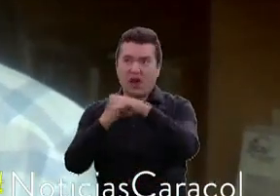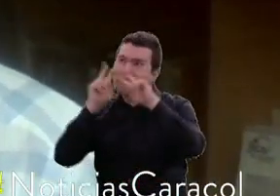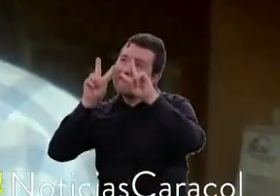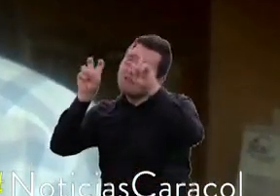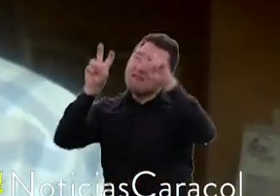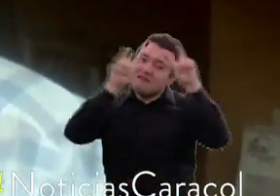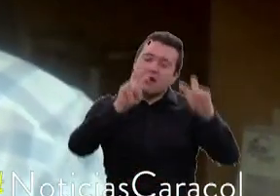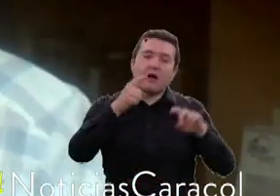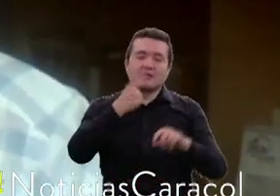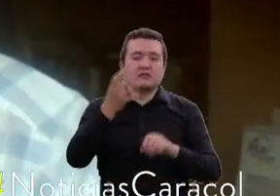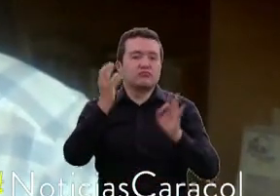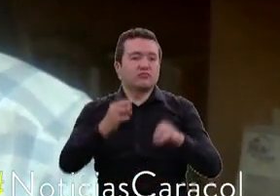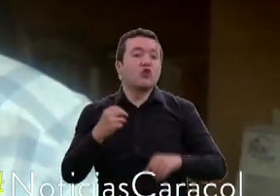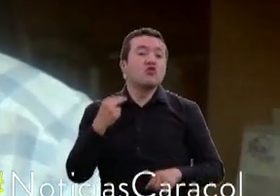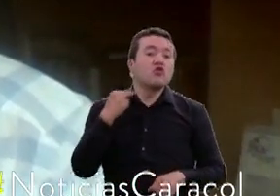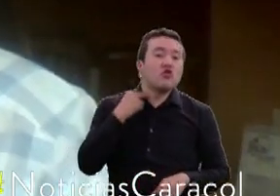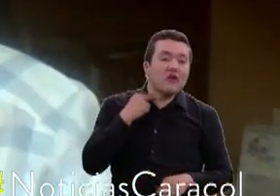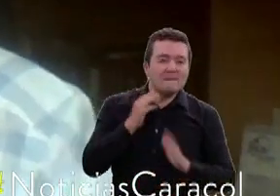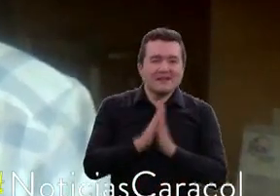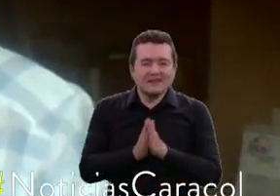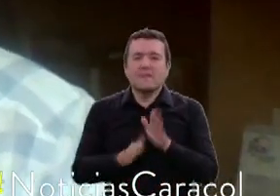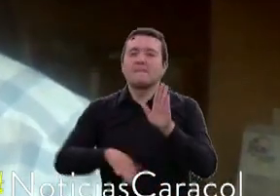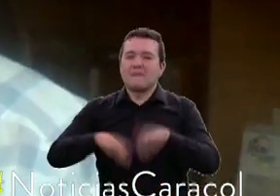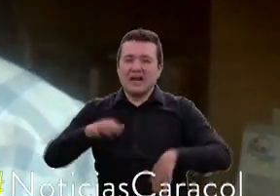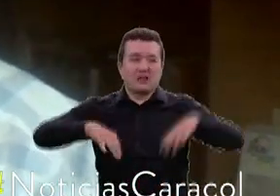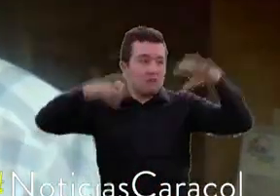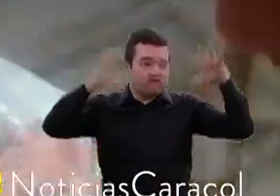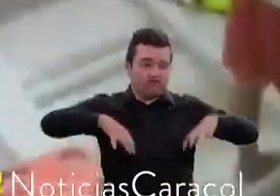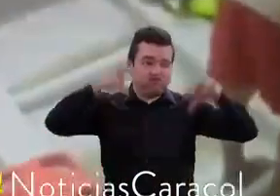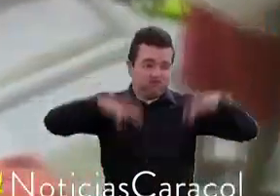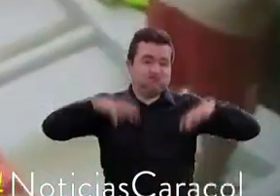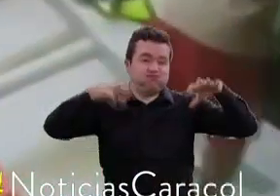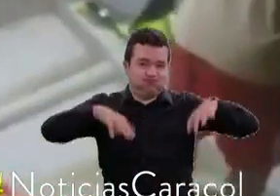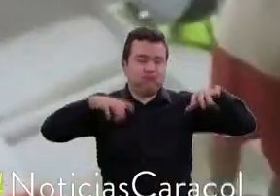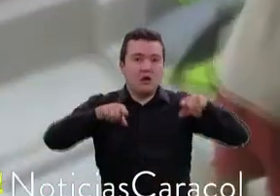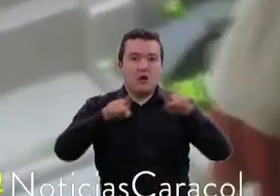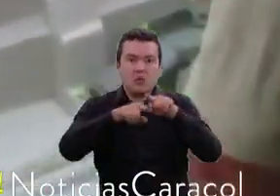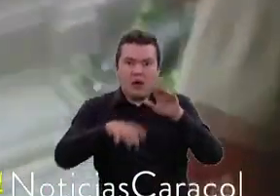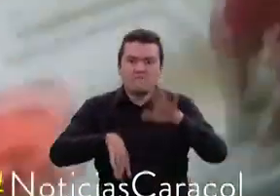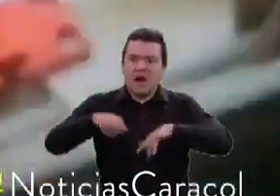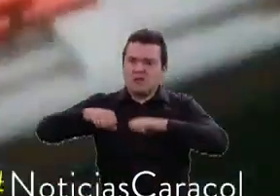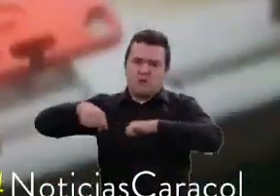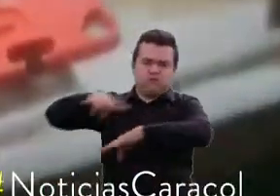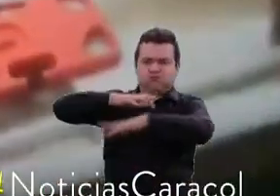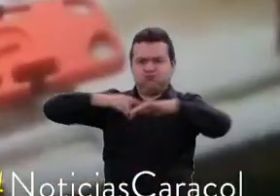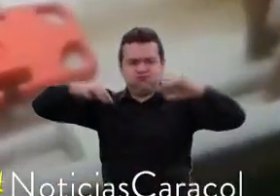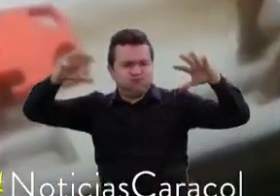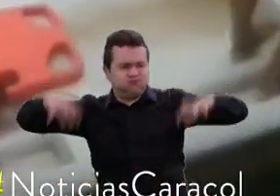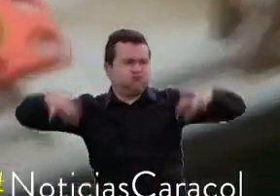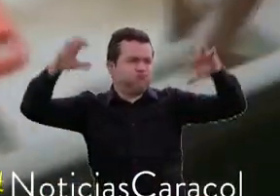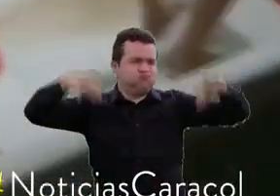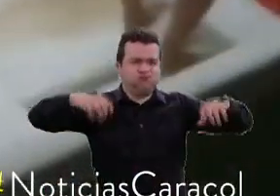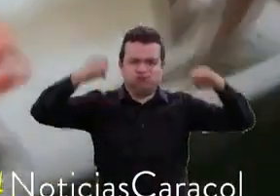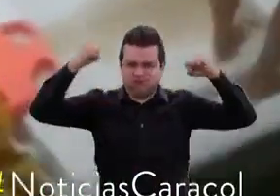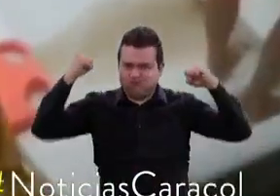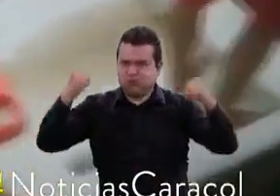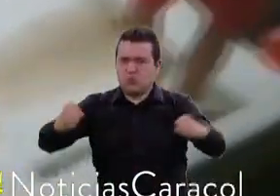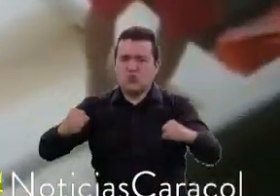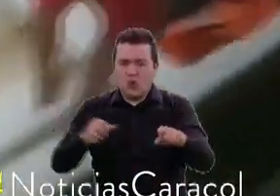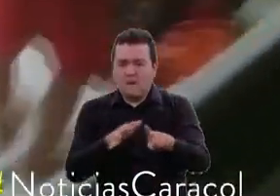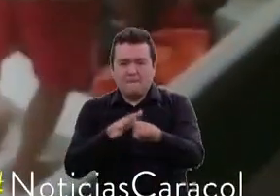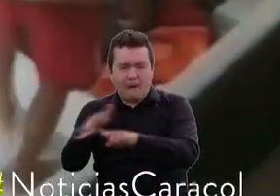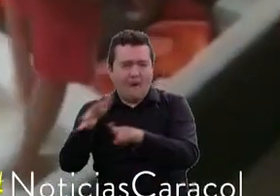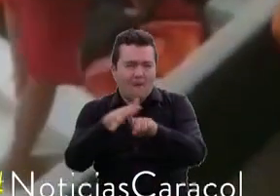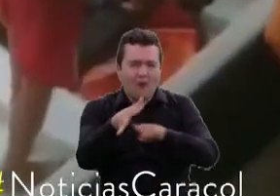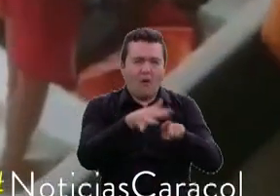y diciembre la Niña se encontrará en su fase de madurez, es decir, en esa fase de mayor repercusión frente a